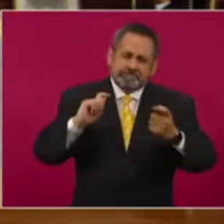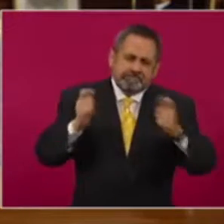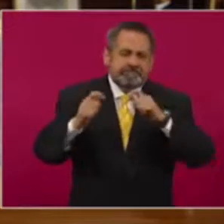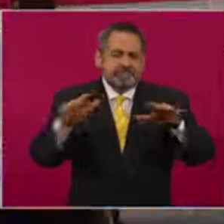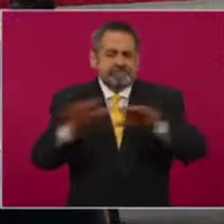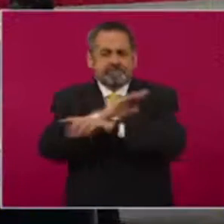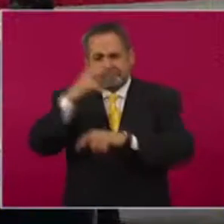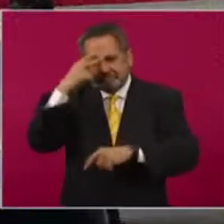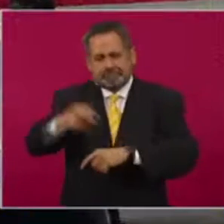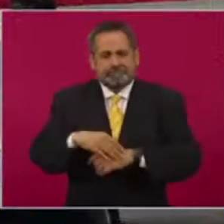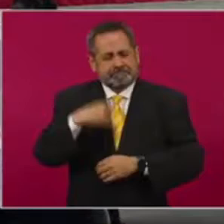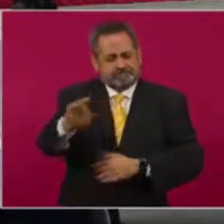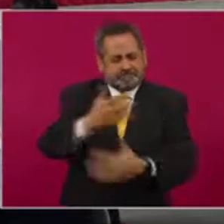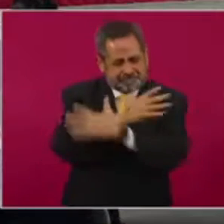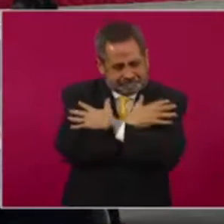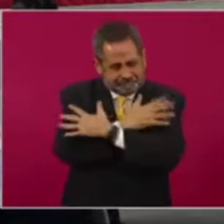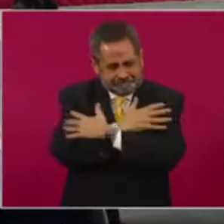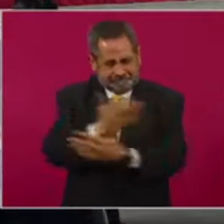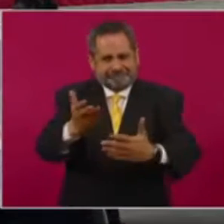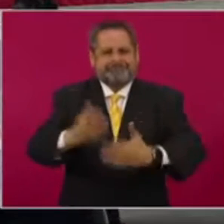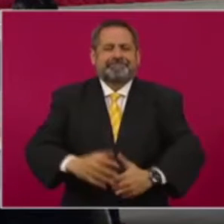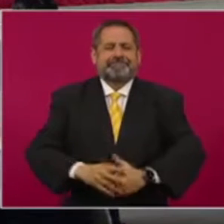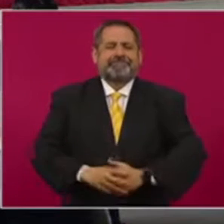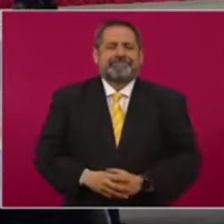México. Un abrazo.